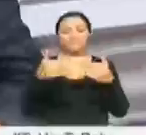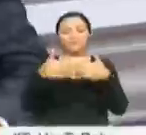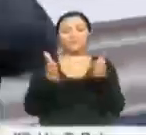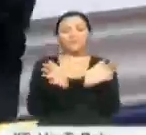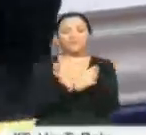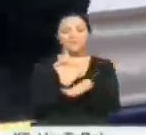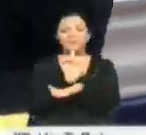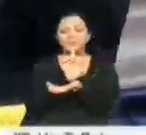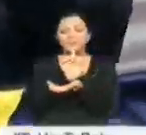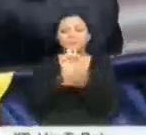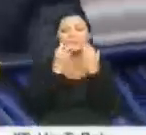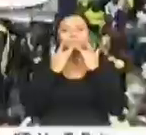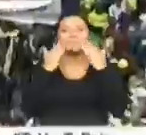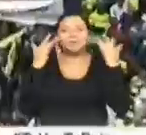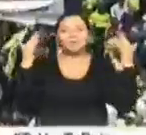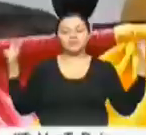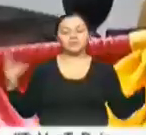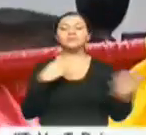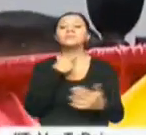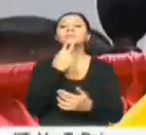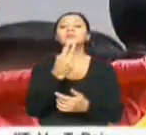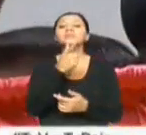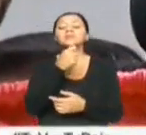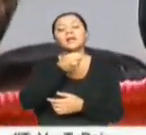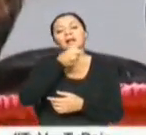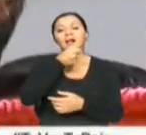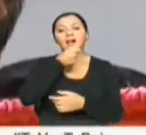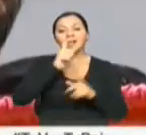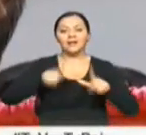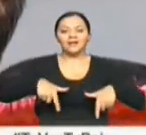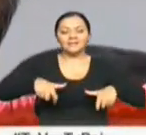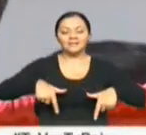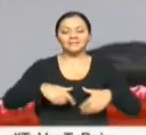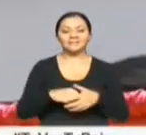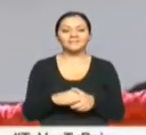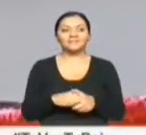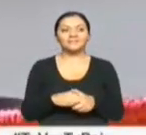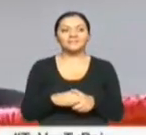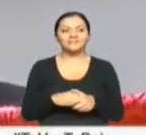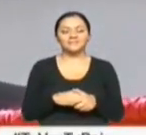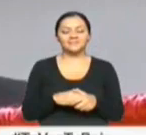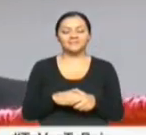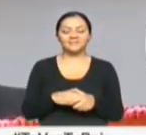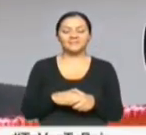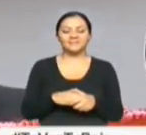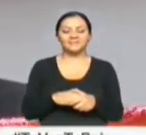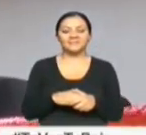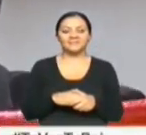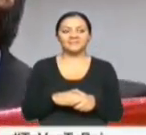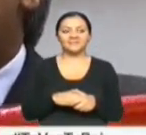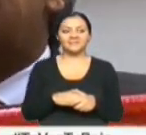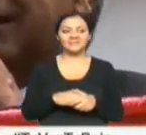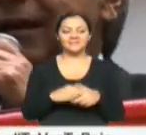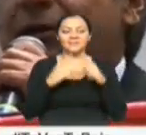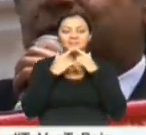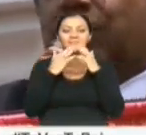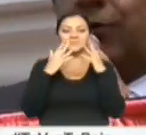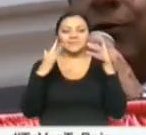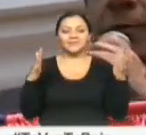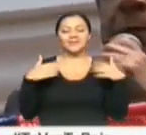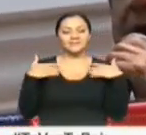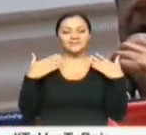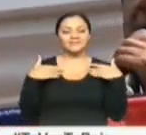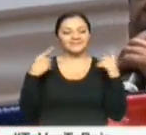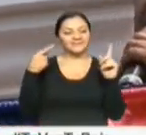y le cantaron el cumpleaños feliz, con la voz de Moreno al mando. Caterina Morejón, Noticiero Ciudadano. Que